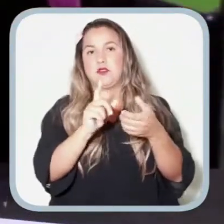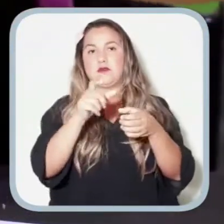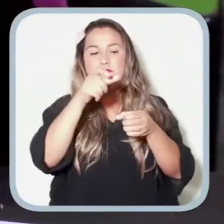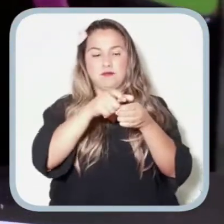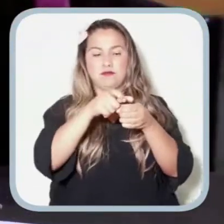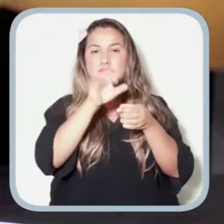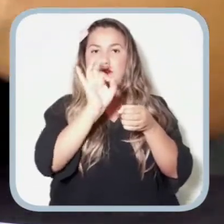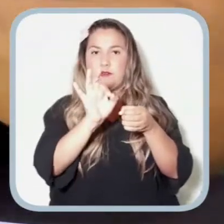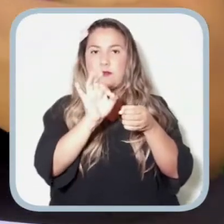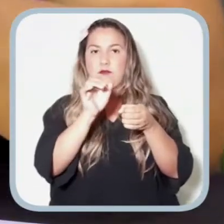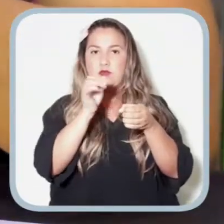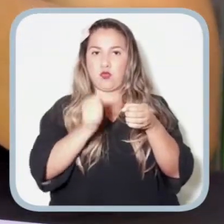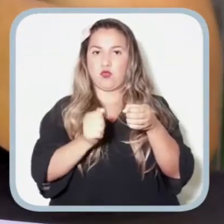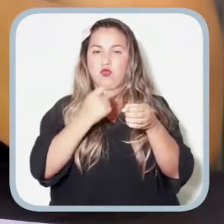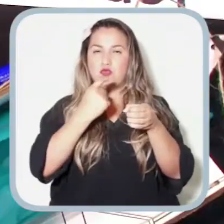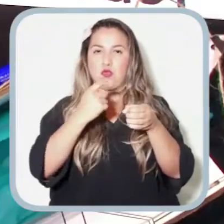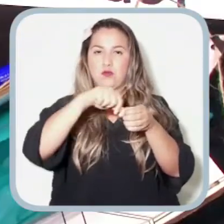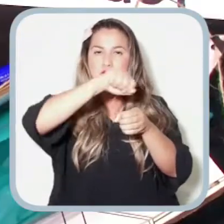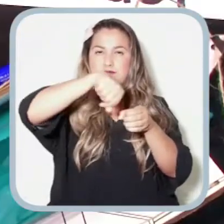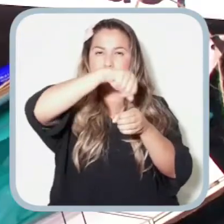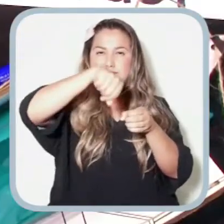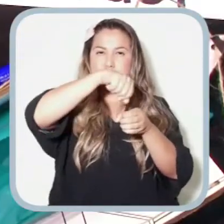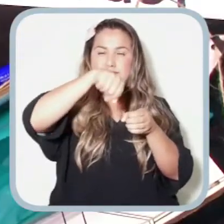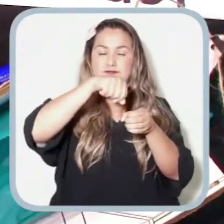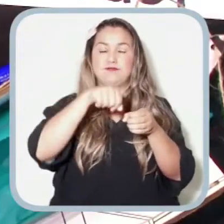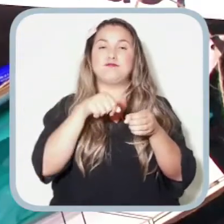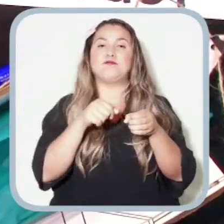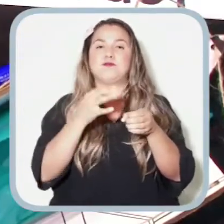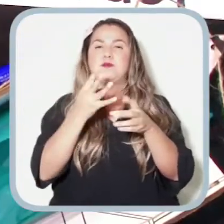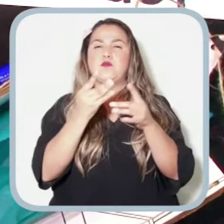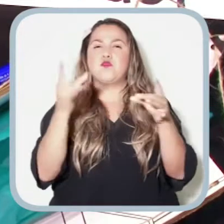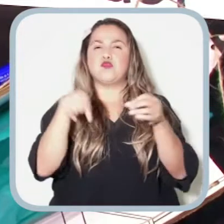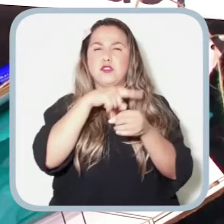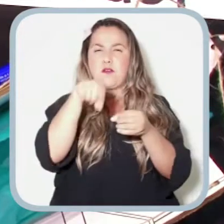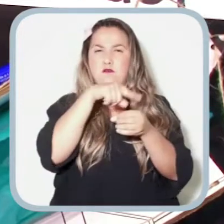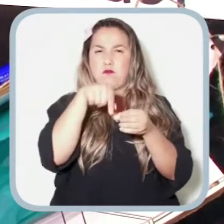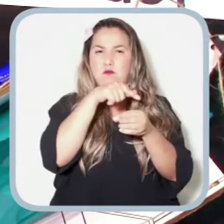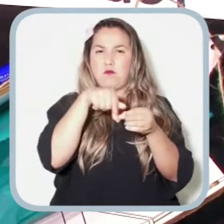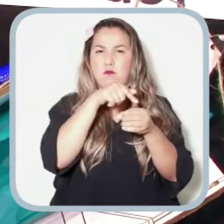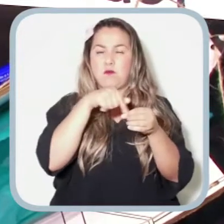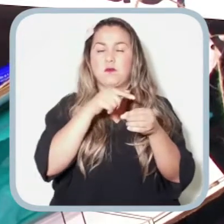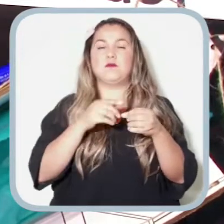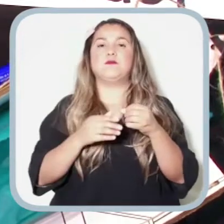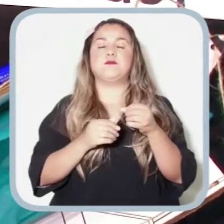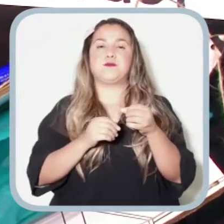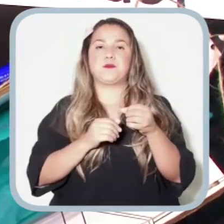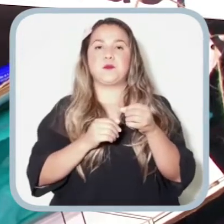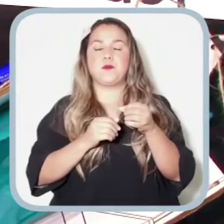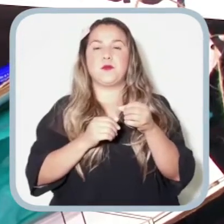parte y fijamos bien damos unas cuantas vueltas